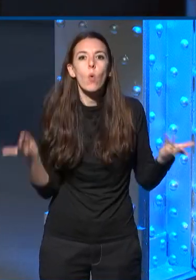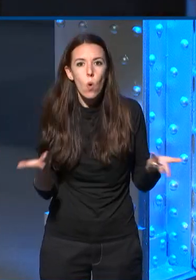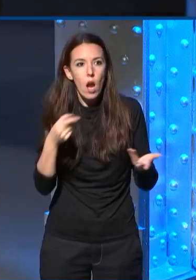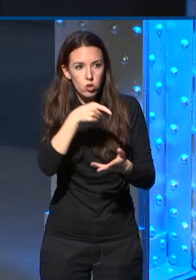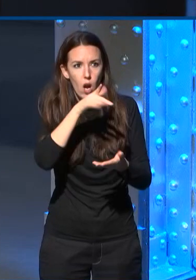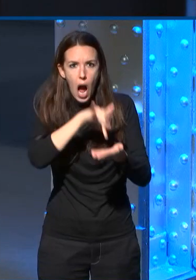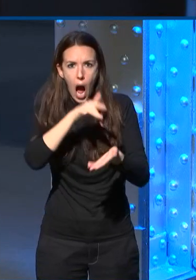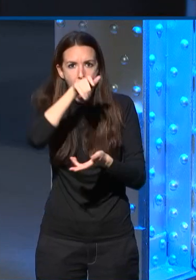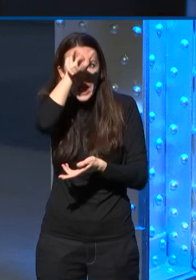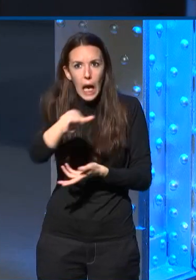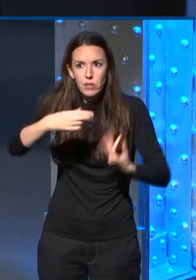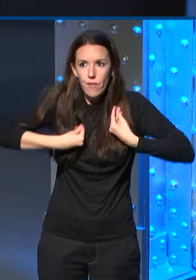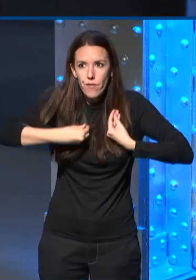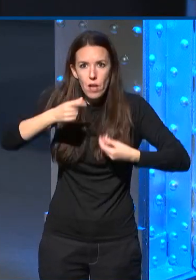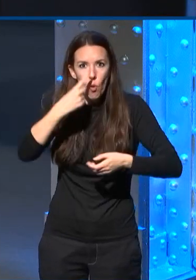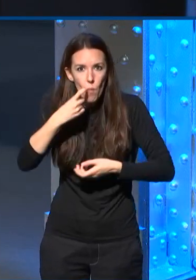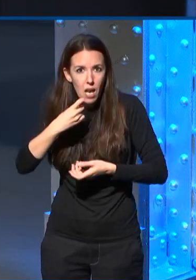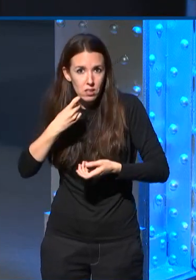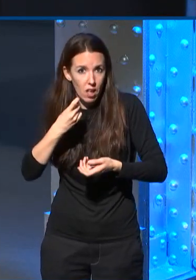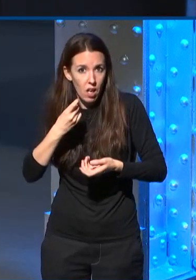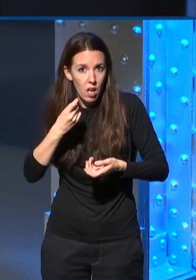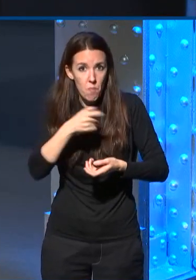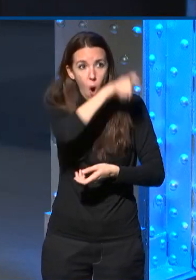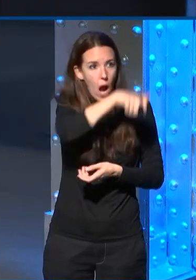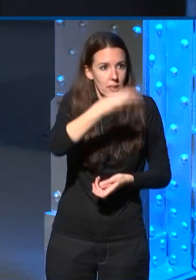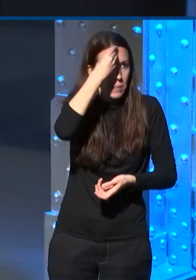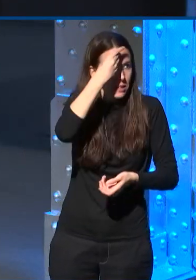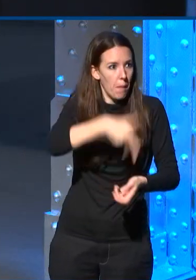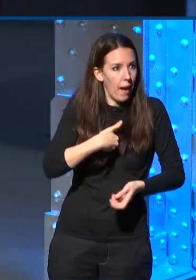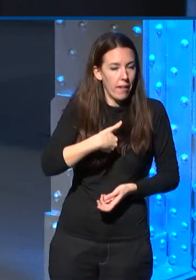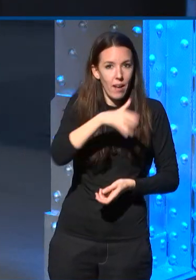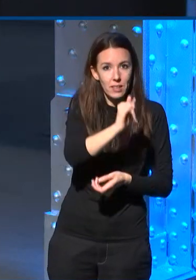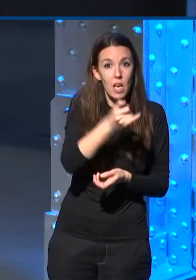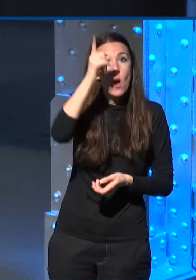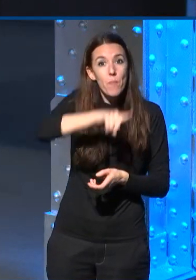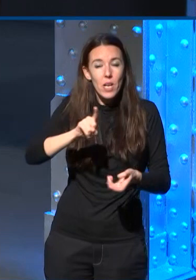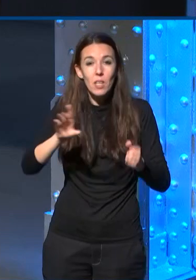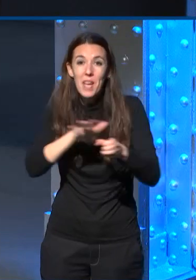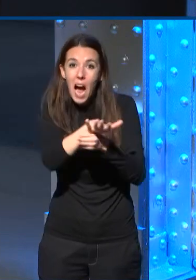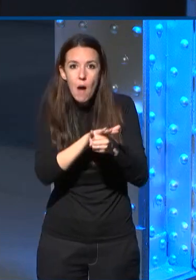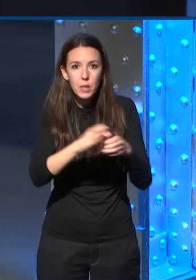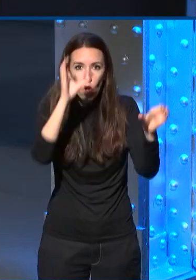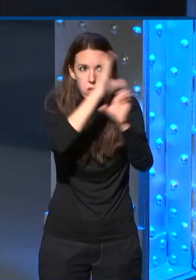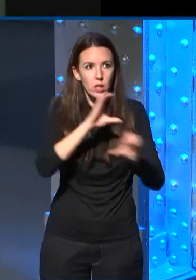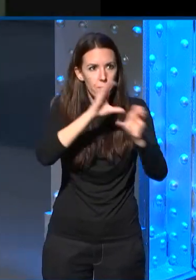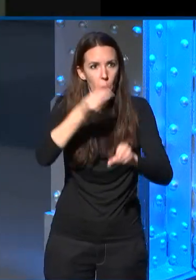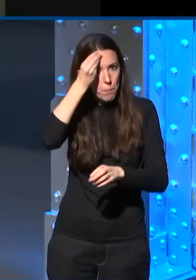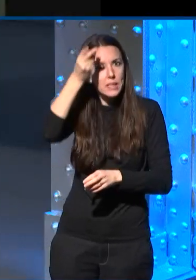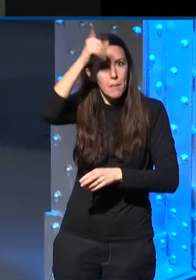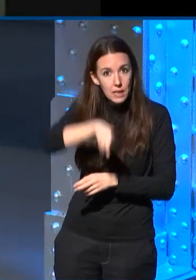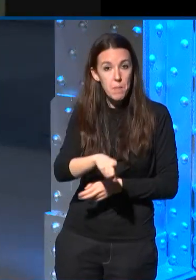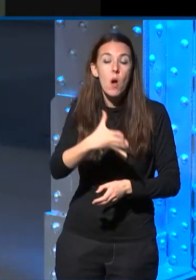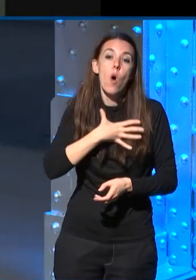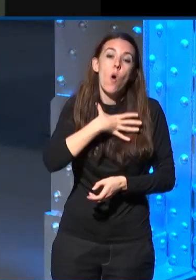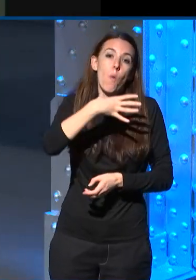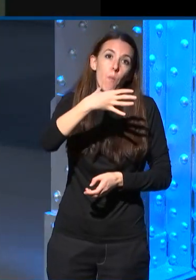había una civilización marciana estaba entre el público general, pero había también entre el mundo científico ese convencimiento de que había vida en Marte. Quizás